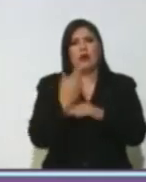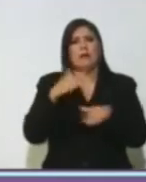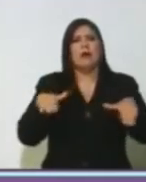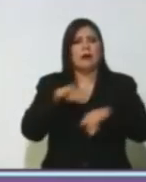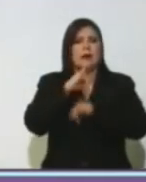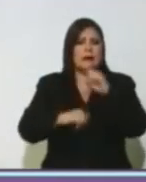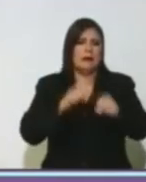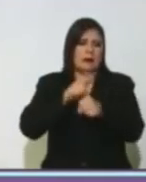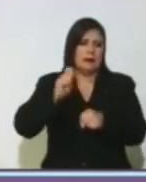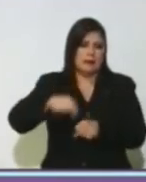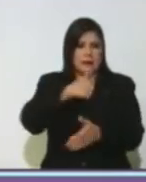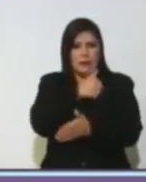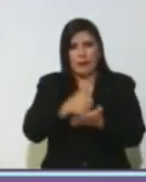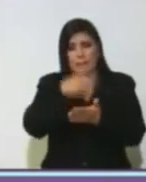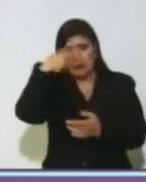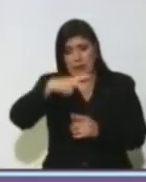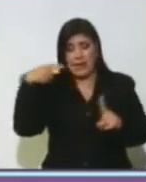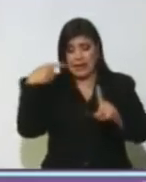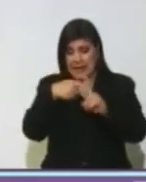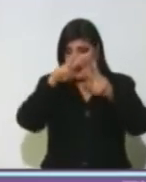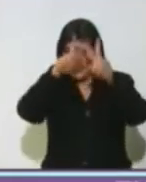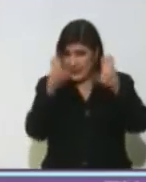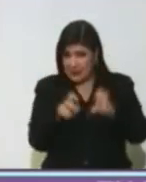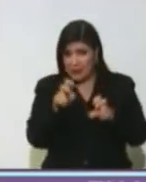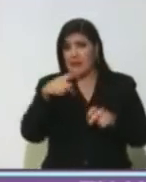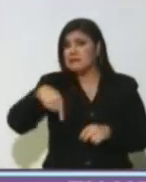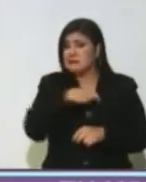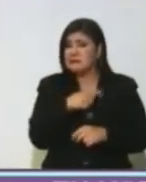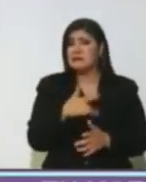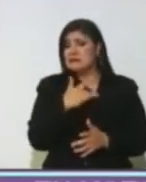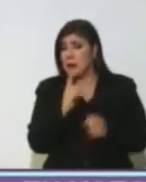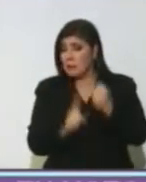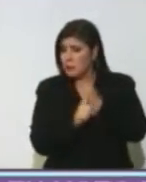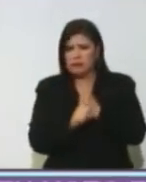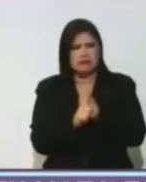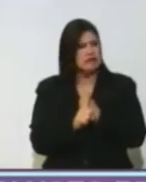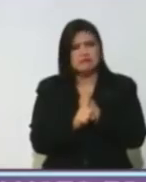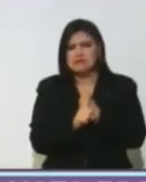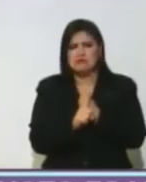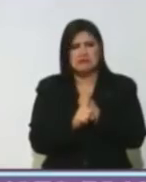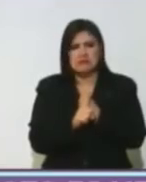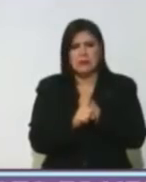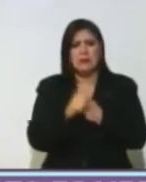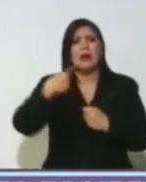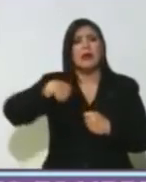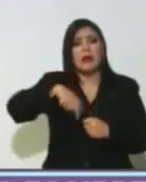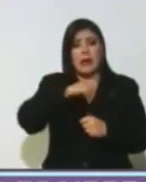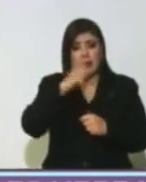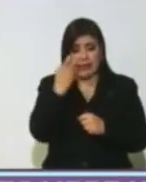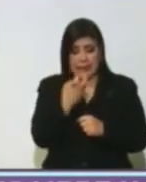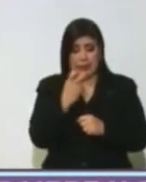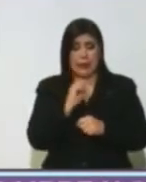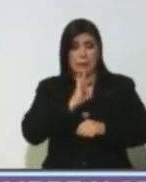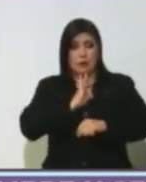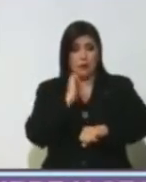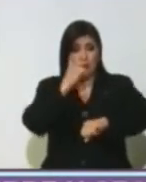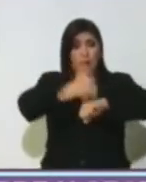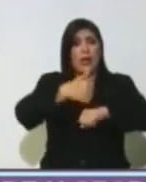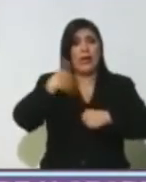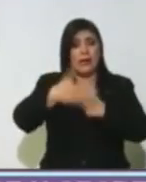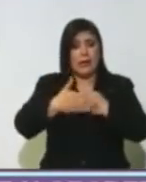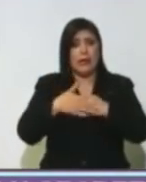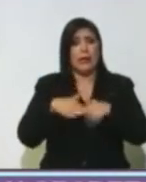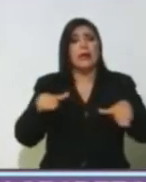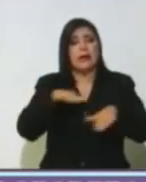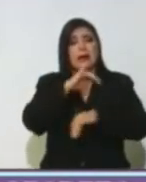de mexico un asunto que para nosotros no solo no es un problema para otros la ubicación de este nuevo aeropuerto es una